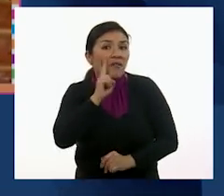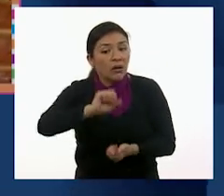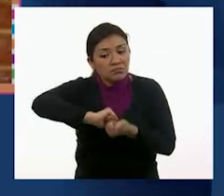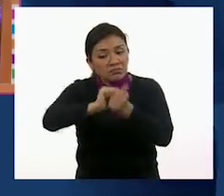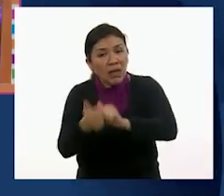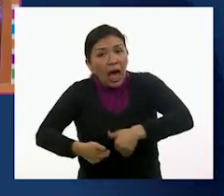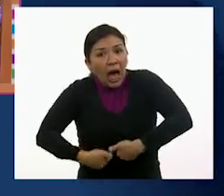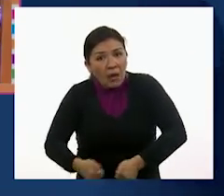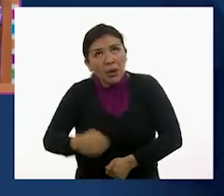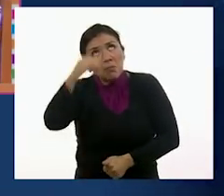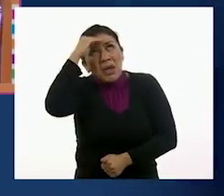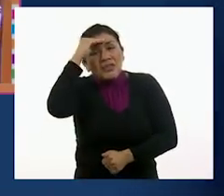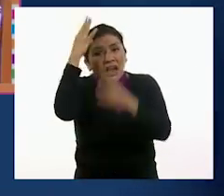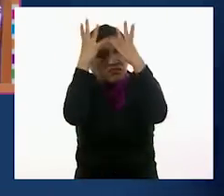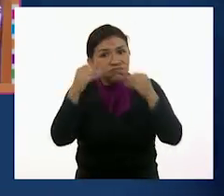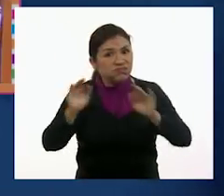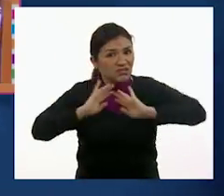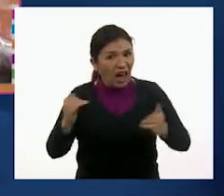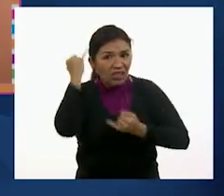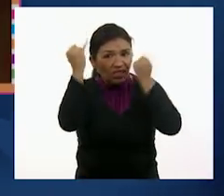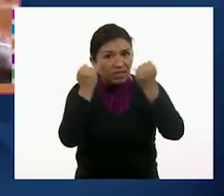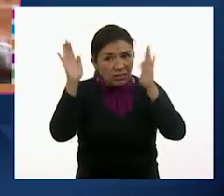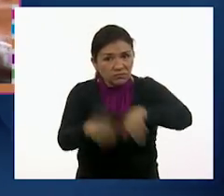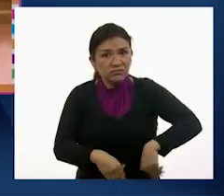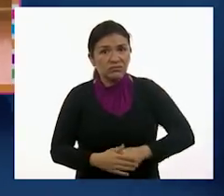dejas de pensar en tanta tarugada. Ándele.